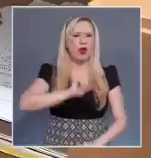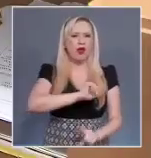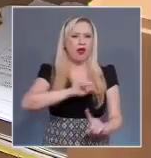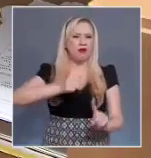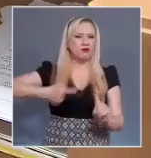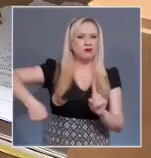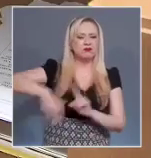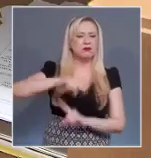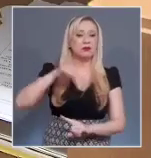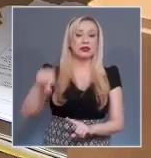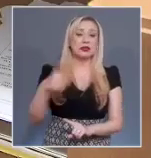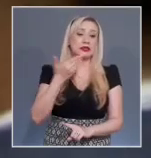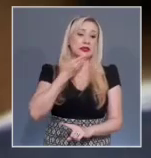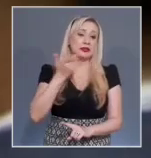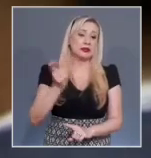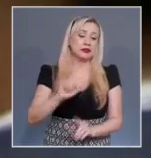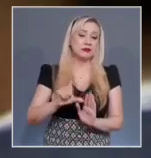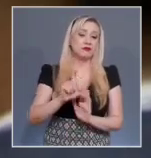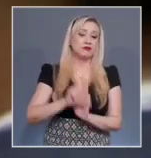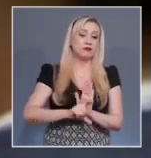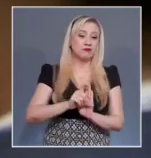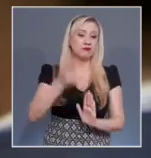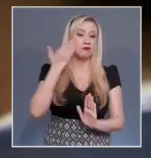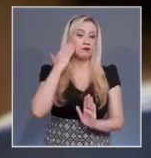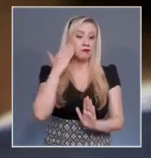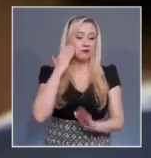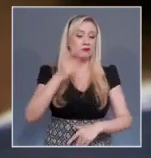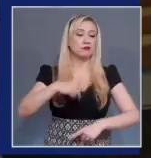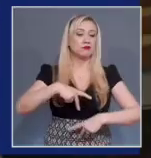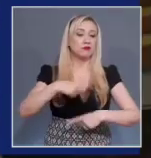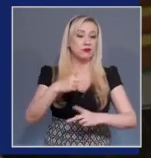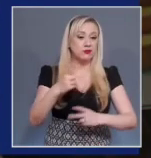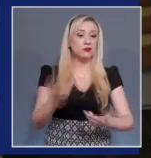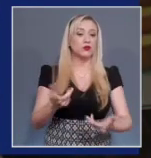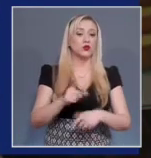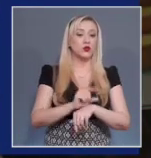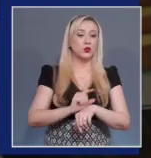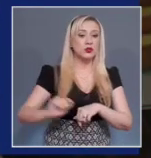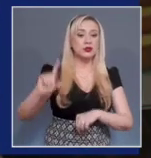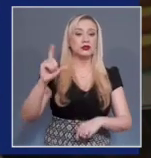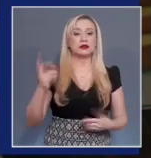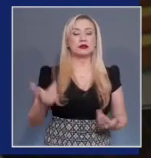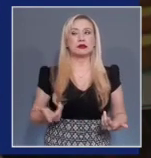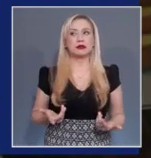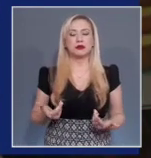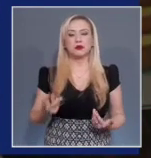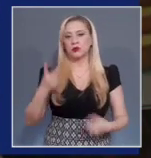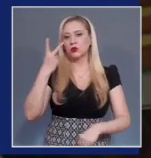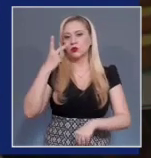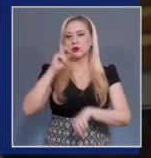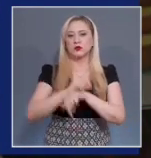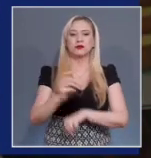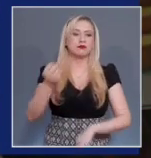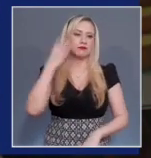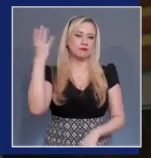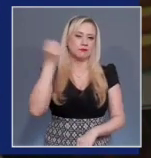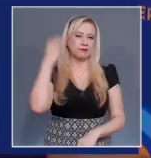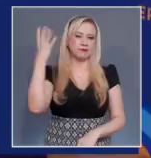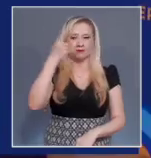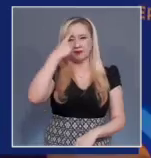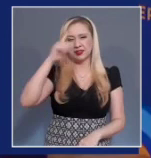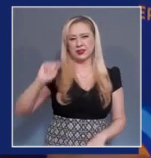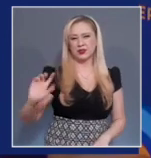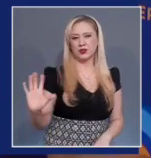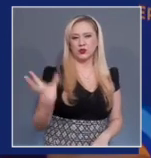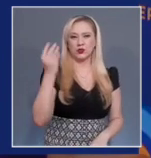sociales coincidieron expertas nacionales e internacionales. Durante el segundo día del Congreso Internacional de Tecnologías Digitales,